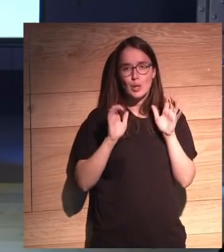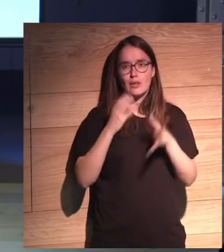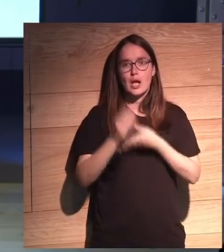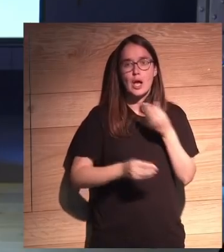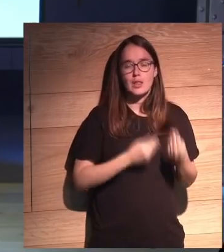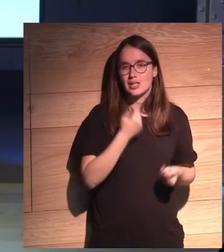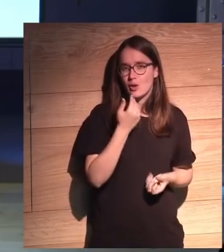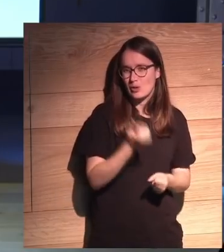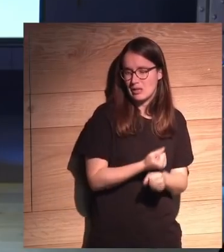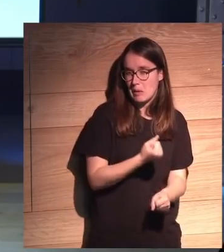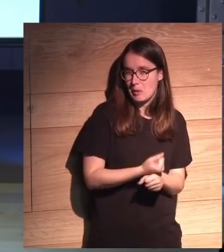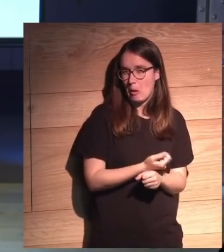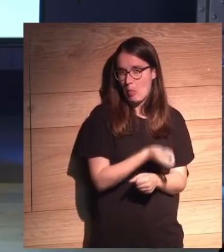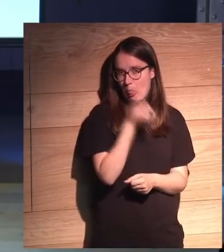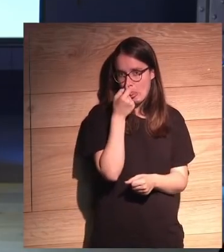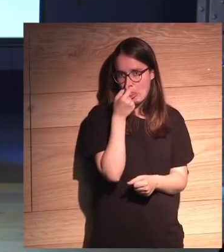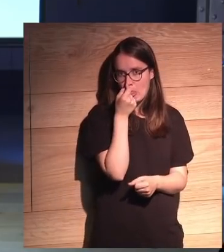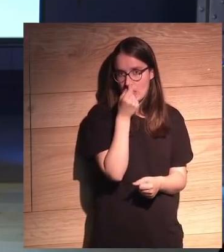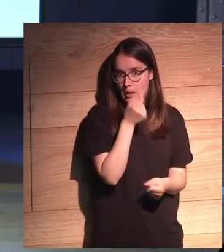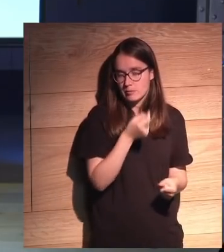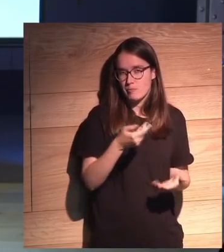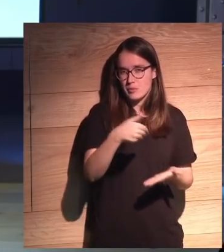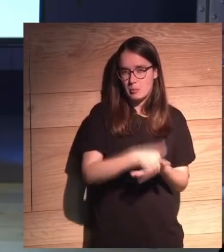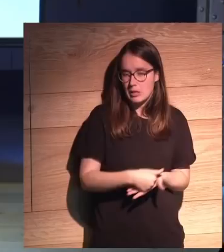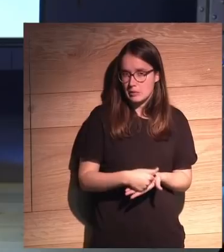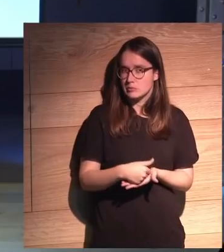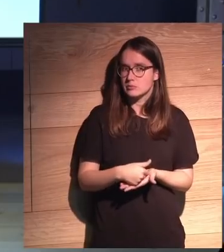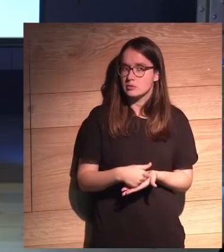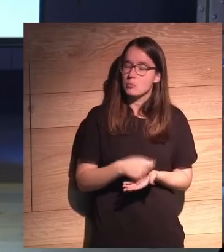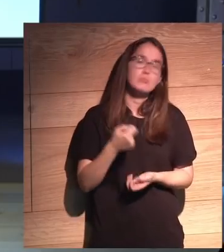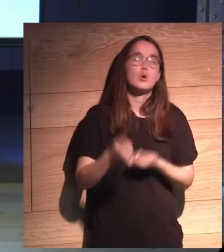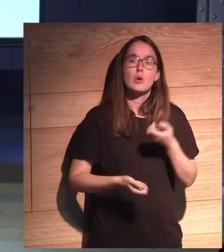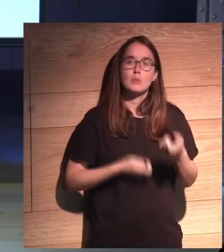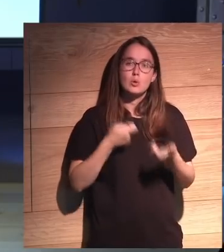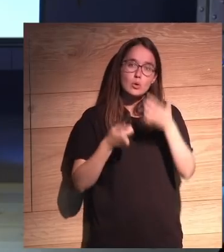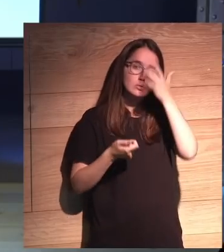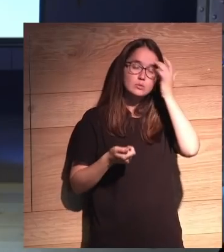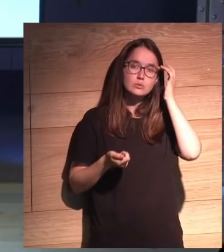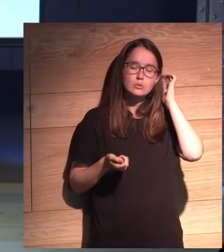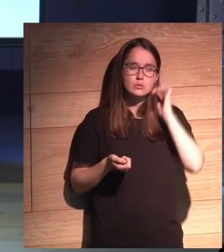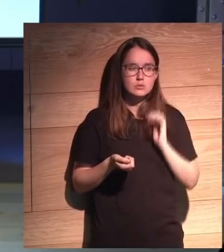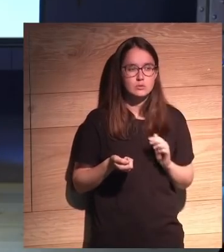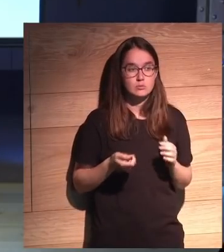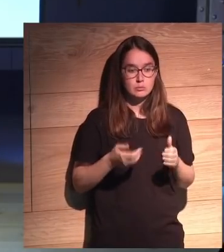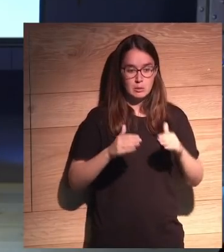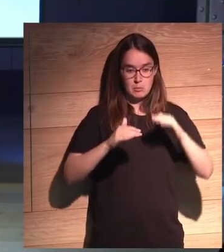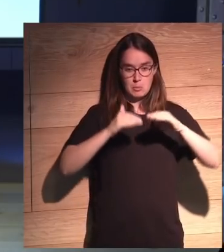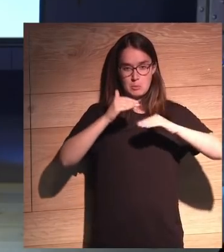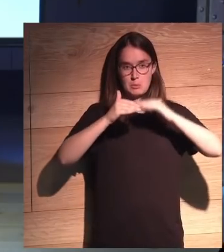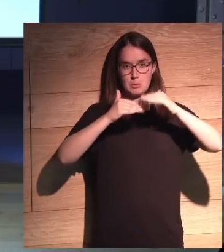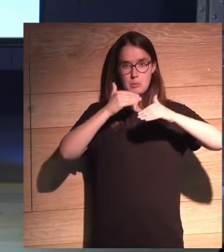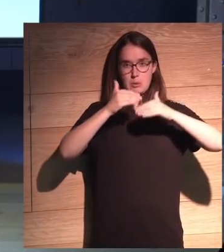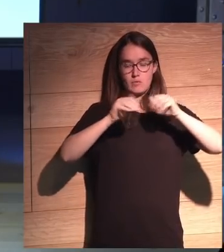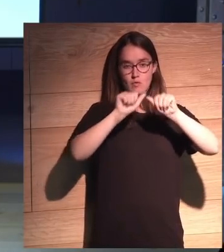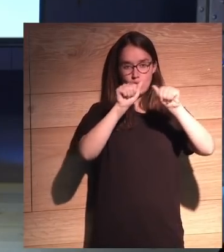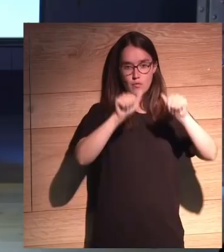haciendo faenas, recados, etcétera, y poco a poco iban ascendiendo en el grado